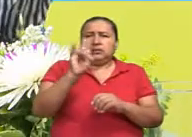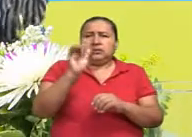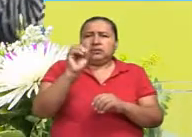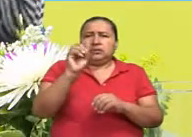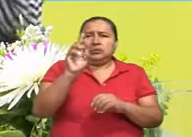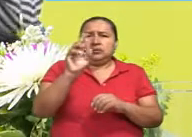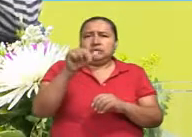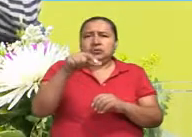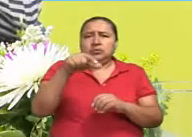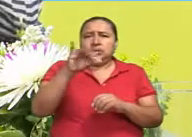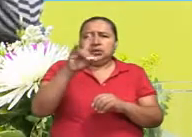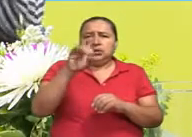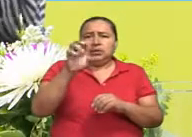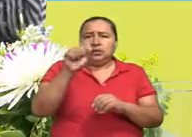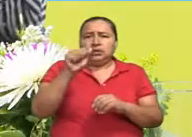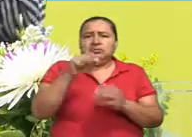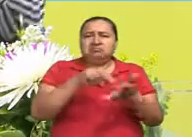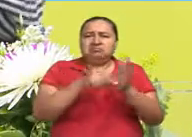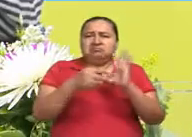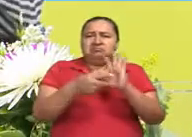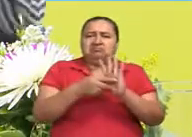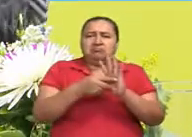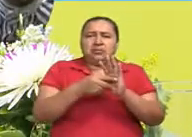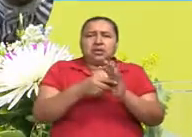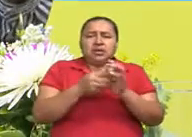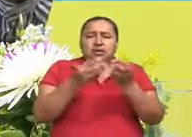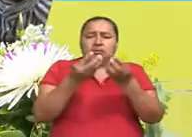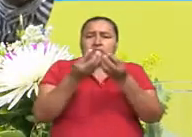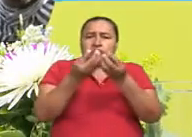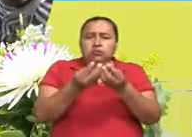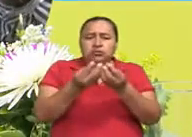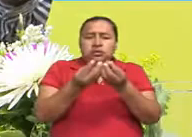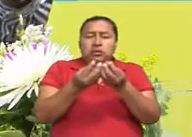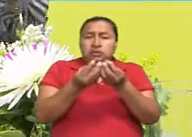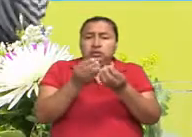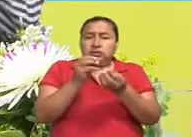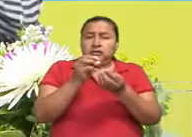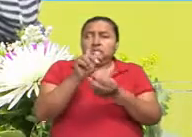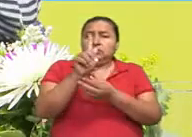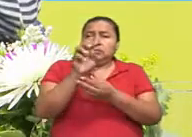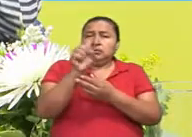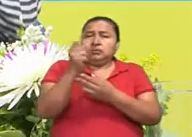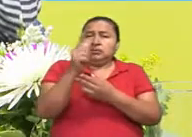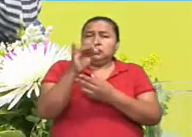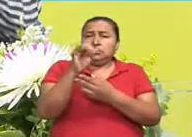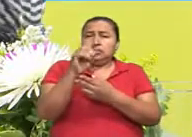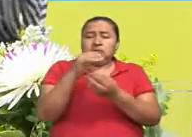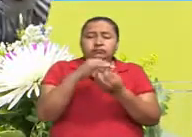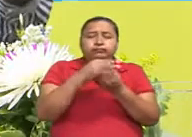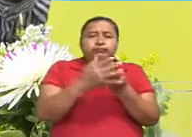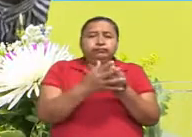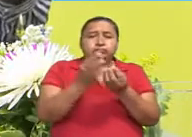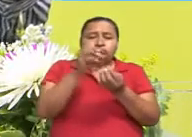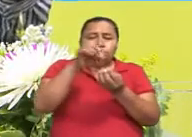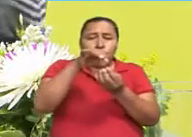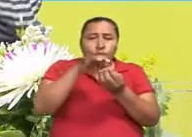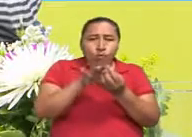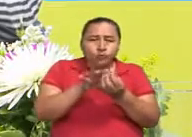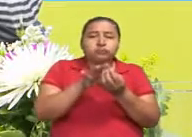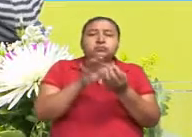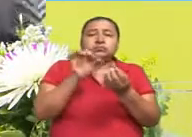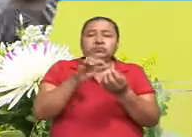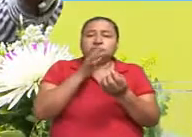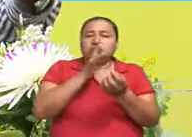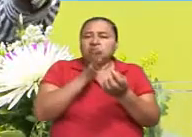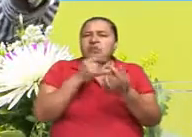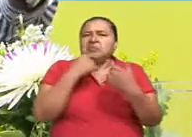el no descenso de los testículos al escroto en los niños? Pues para hablar de este tema a profundidad, qué lo